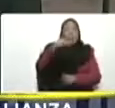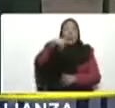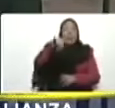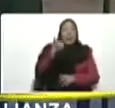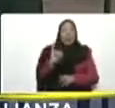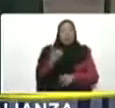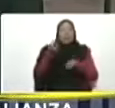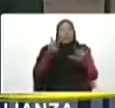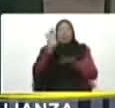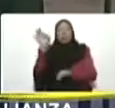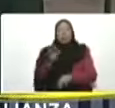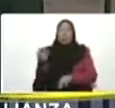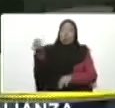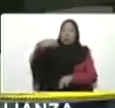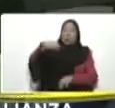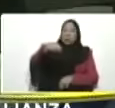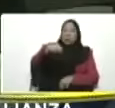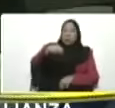al 7%.